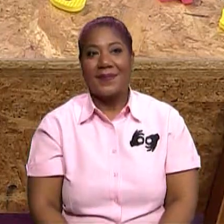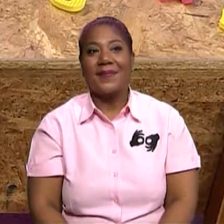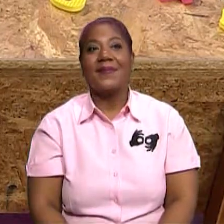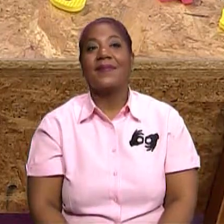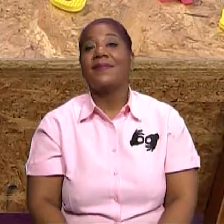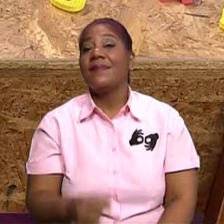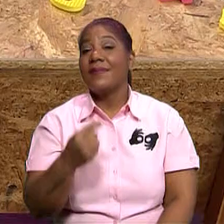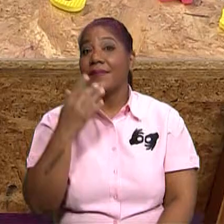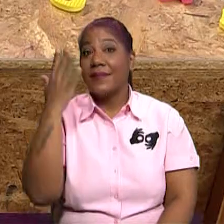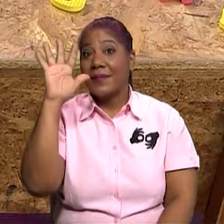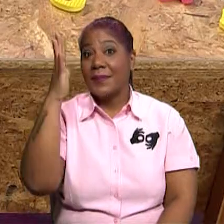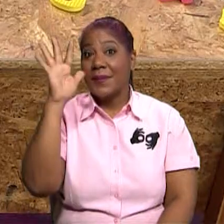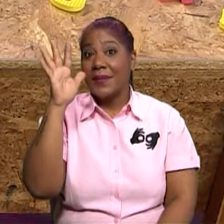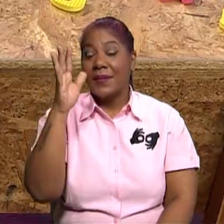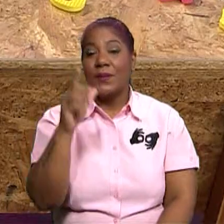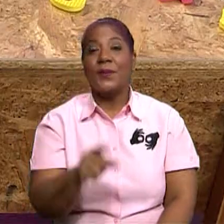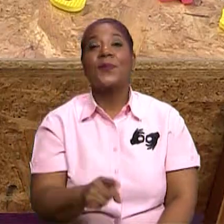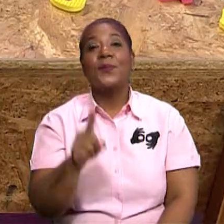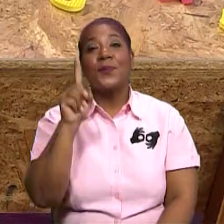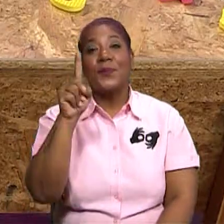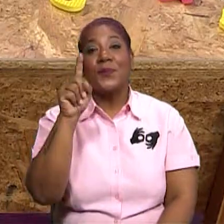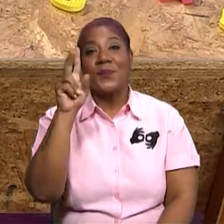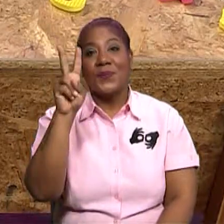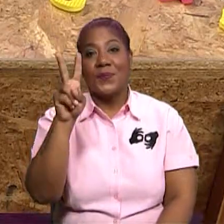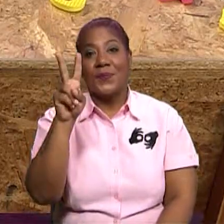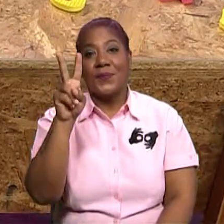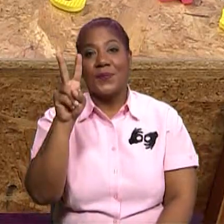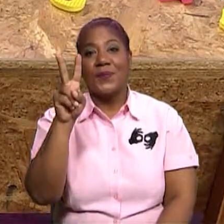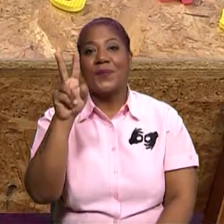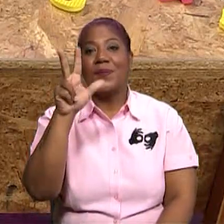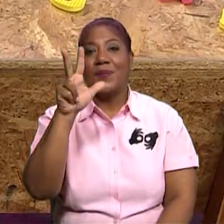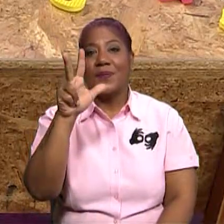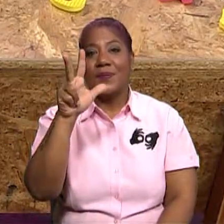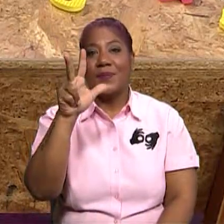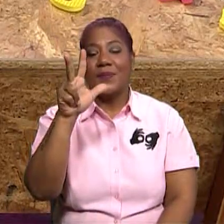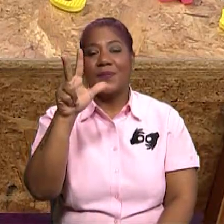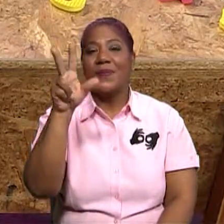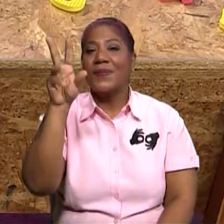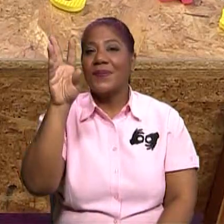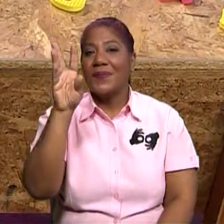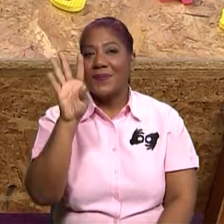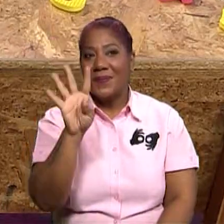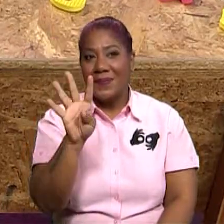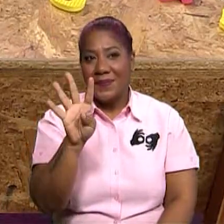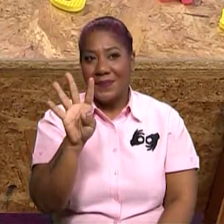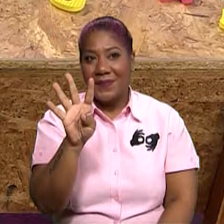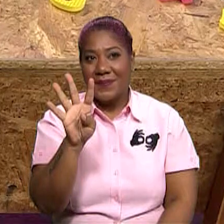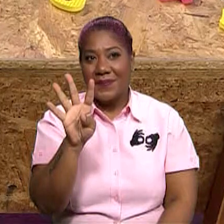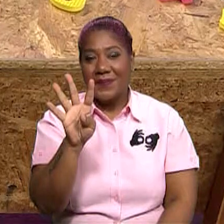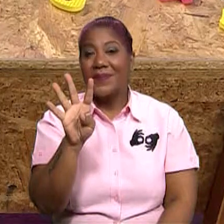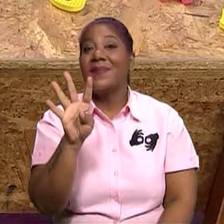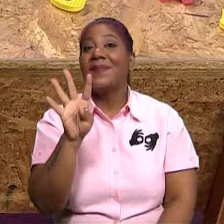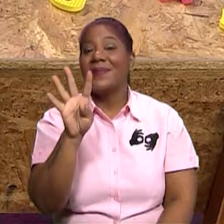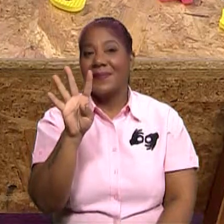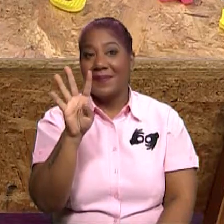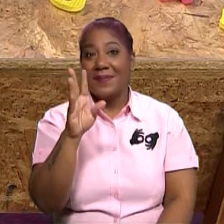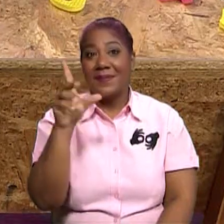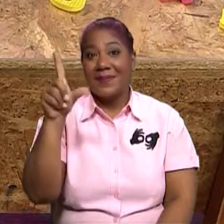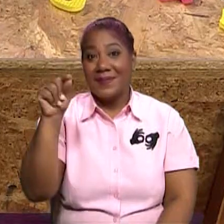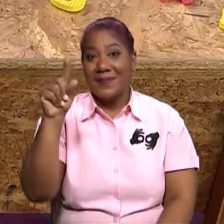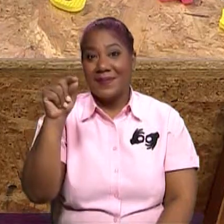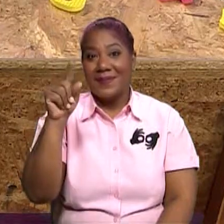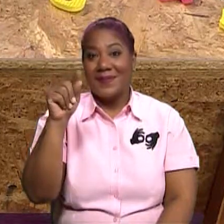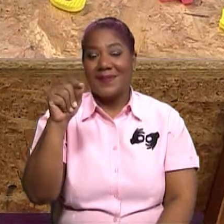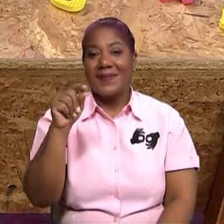4. Vamos con este, chico, el amarillo. 1, 2, 3, 4. Vamos con el verde,